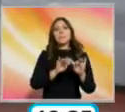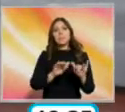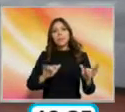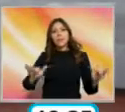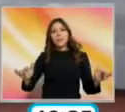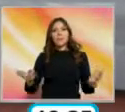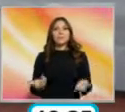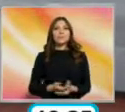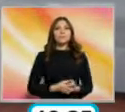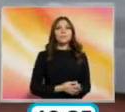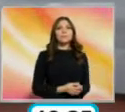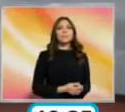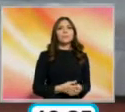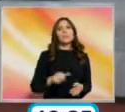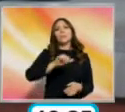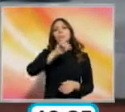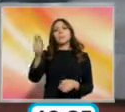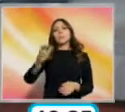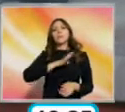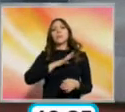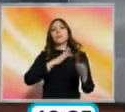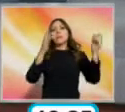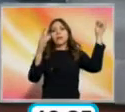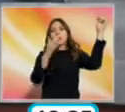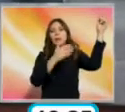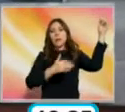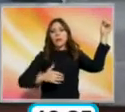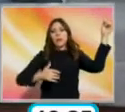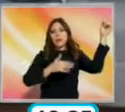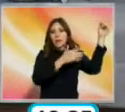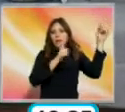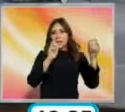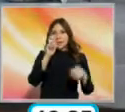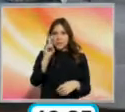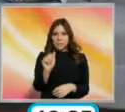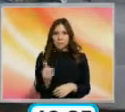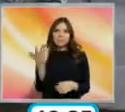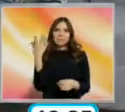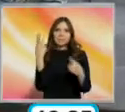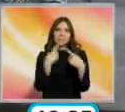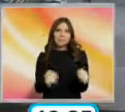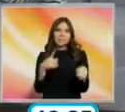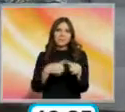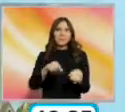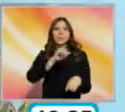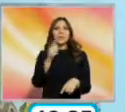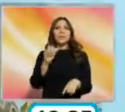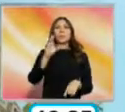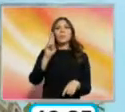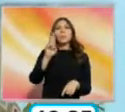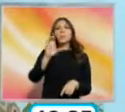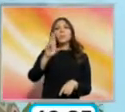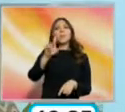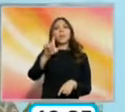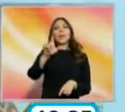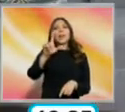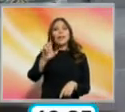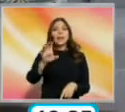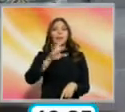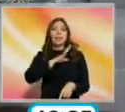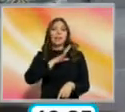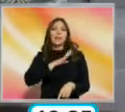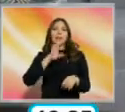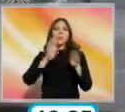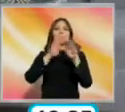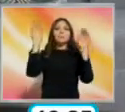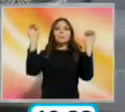¿Qué otro instrumento te gusta? una arpa. Guiro. Unas castañuelas. Un ukulele, ¿No tiene ukulele. castañuelas, Pisu? Unas castañuelas,